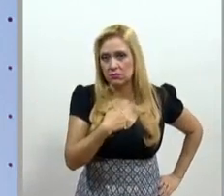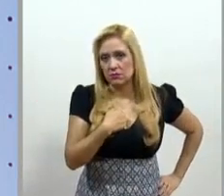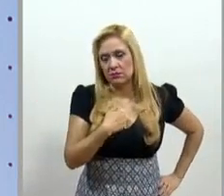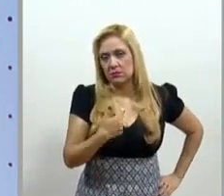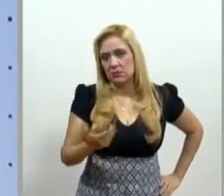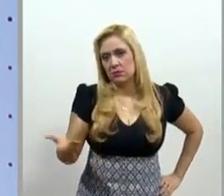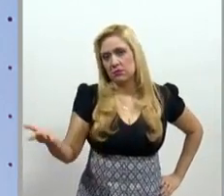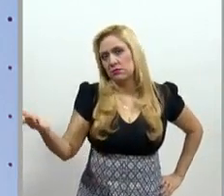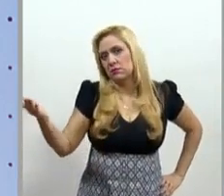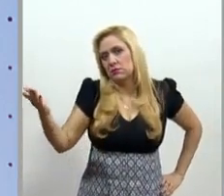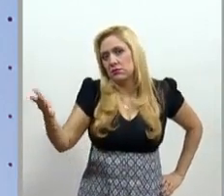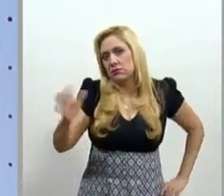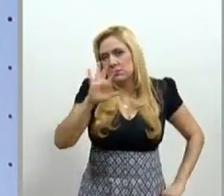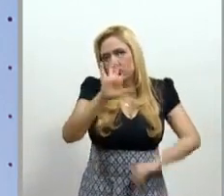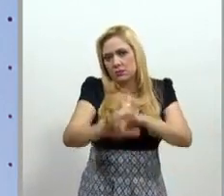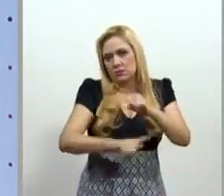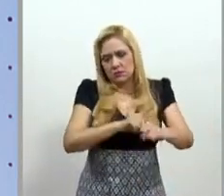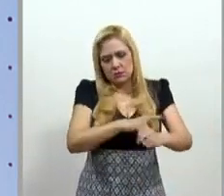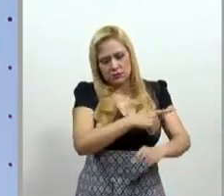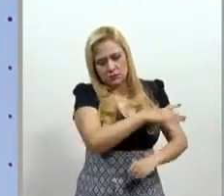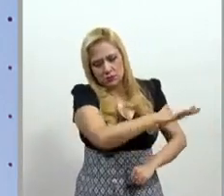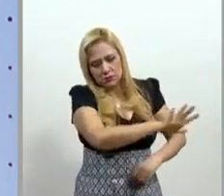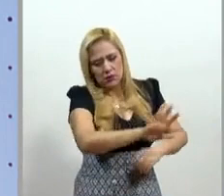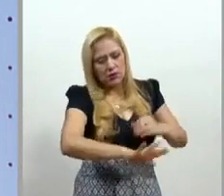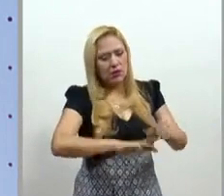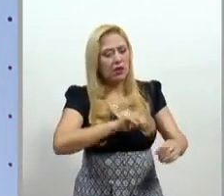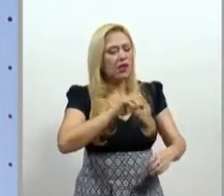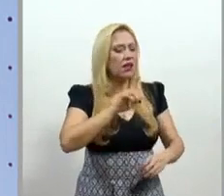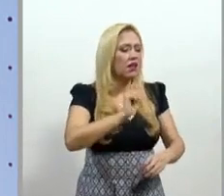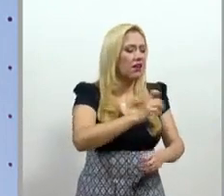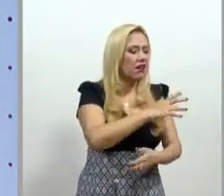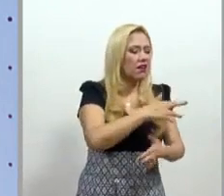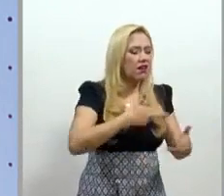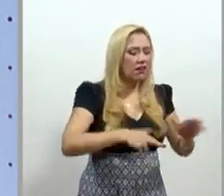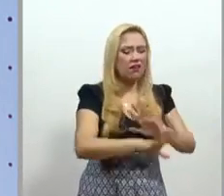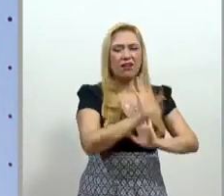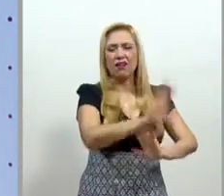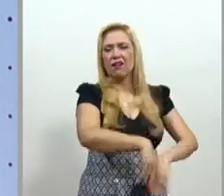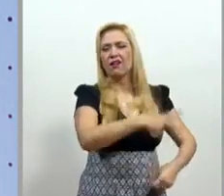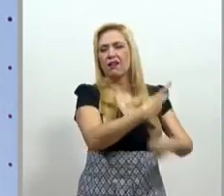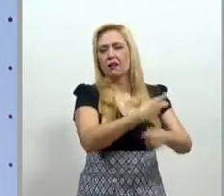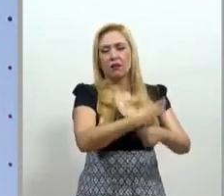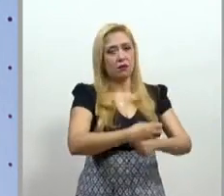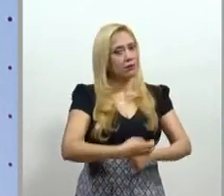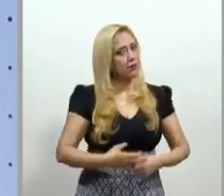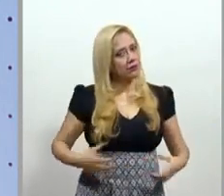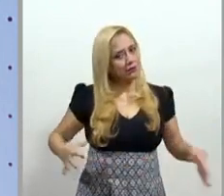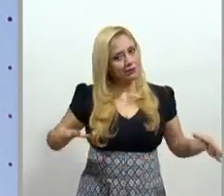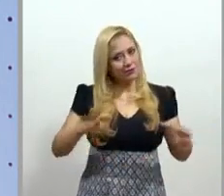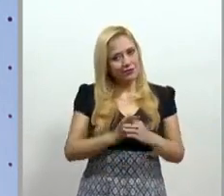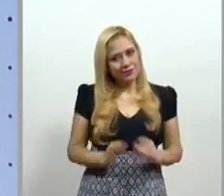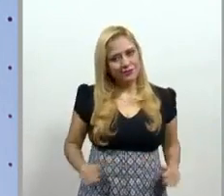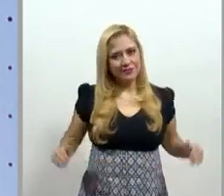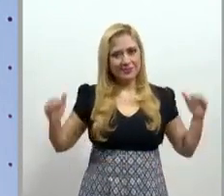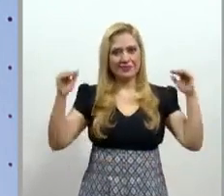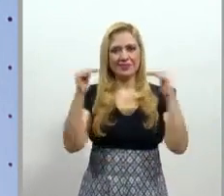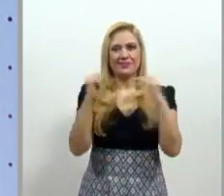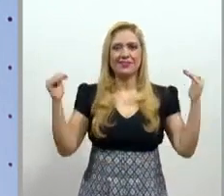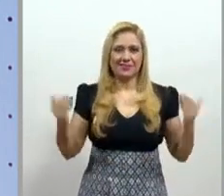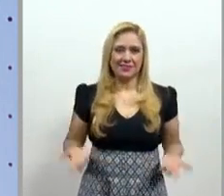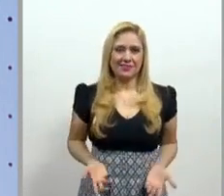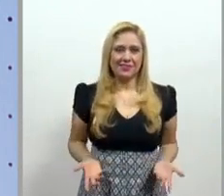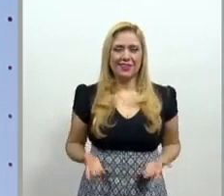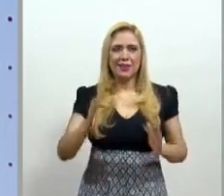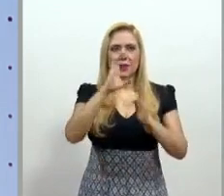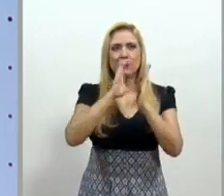visión holística del medio ambiente con los seres vivos. Entonces, si el constitucionalismo se va a centrar en proteger